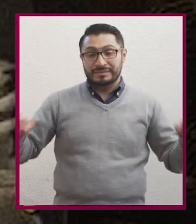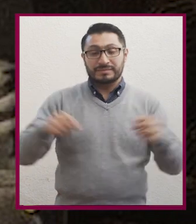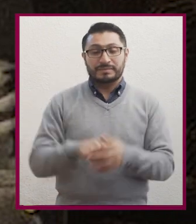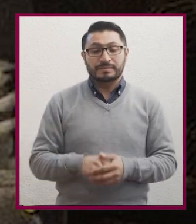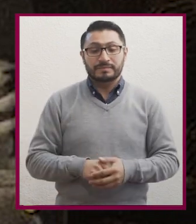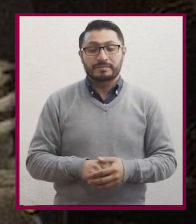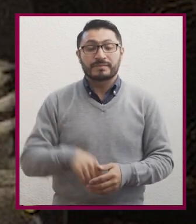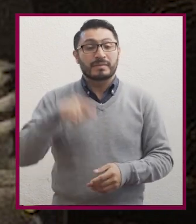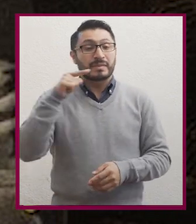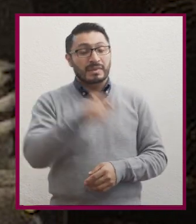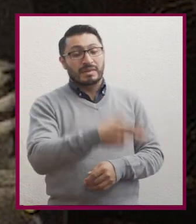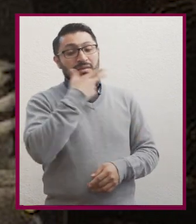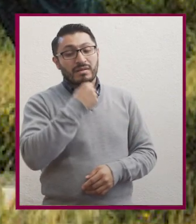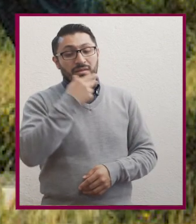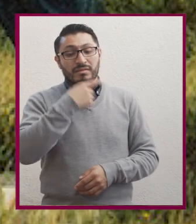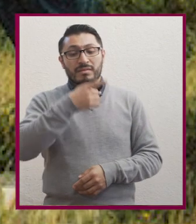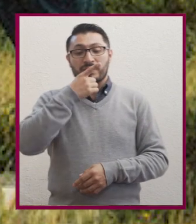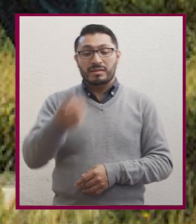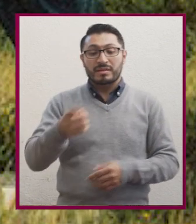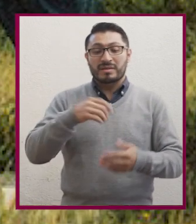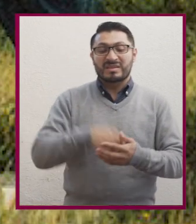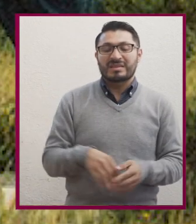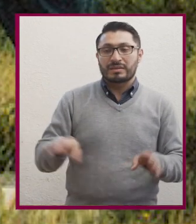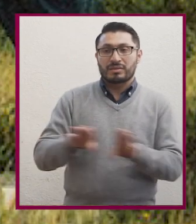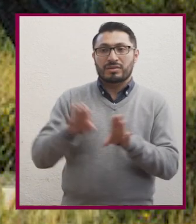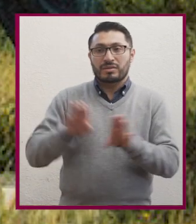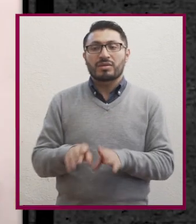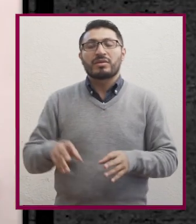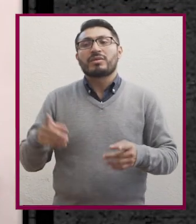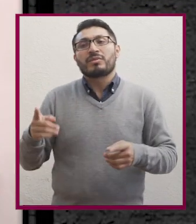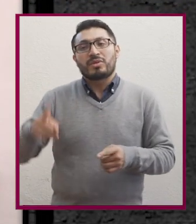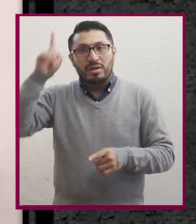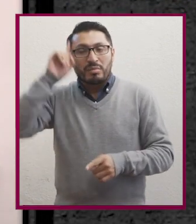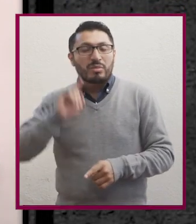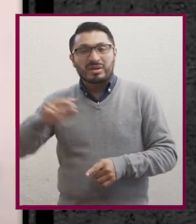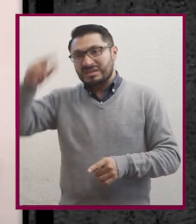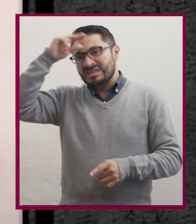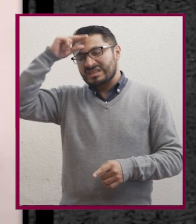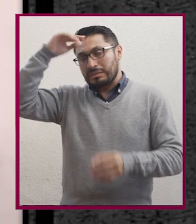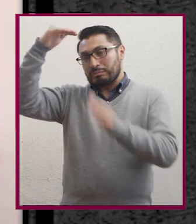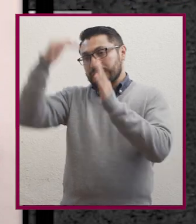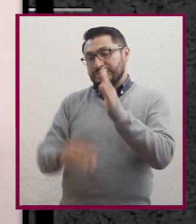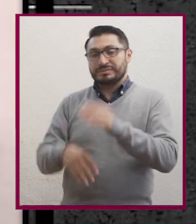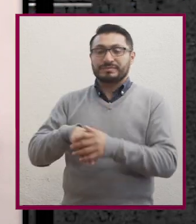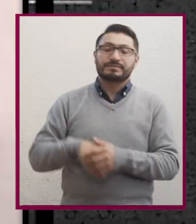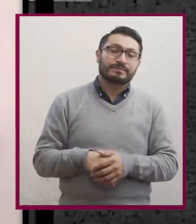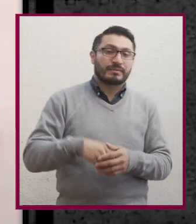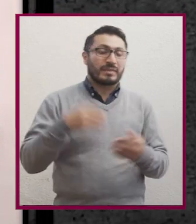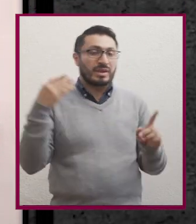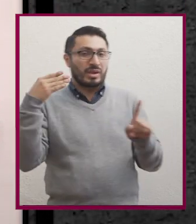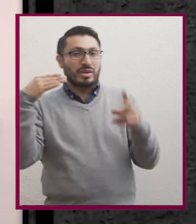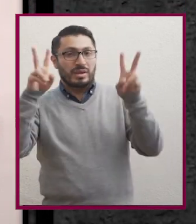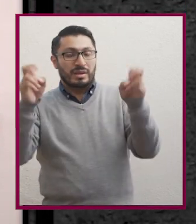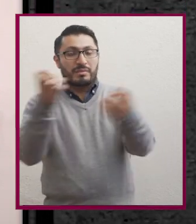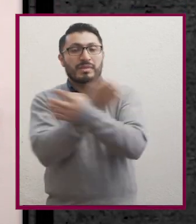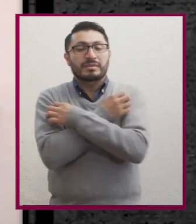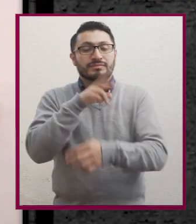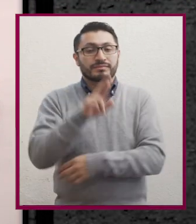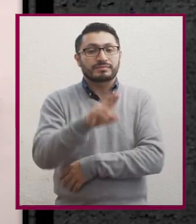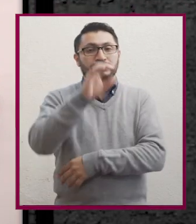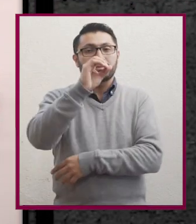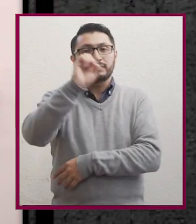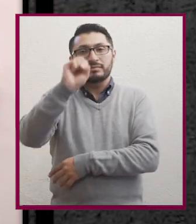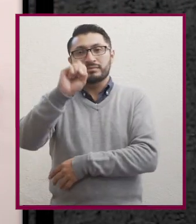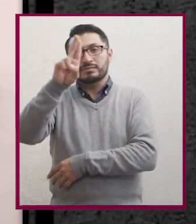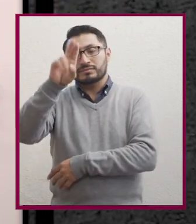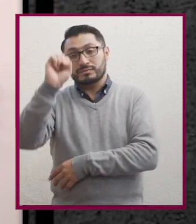las mujeres dependieran de los hombres, pues eran seres menos racionales. En Emilio o de la Educación, Rousseau afirma que las